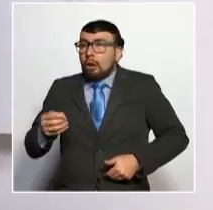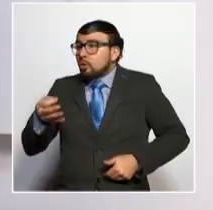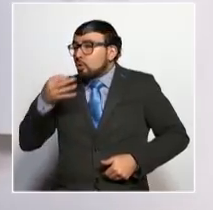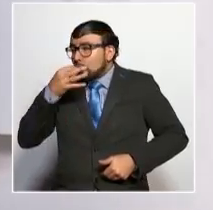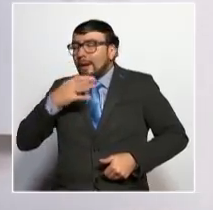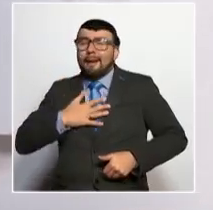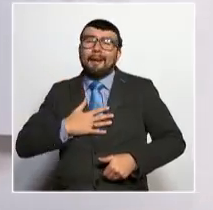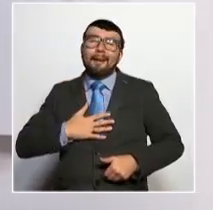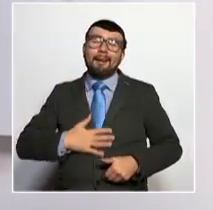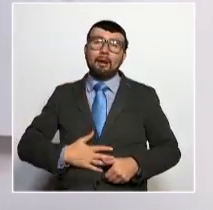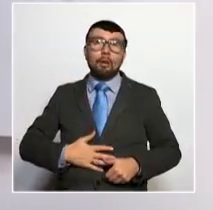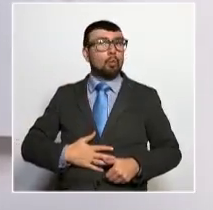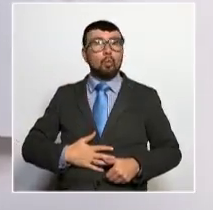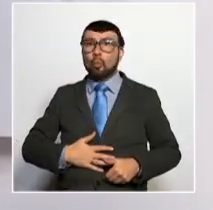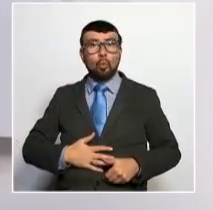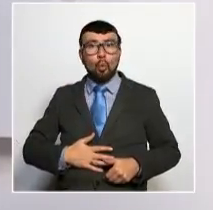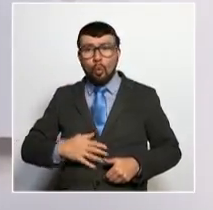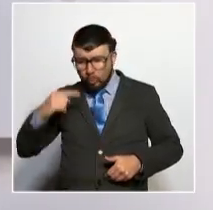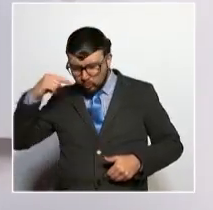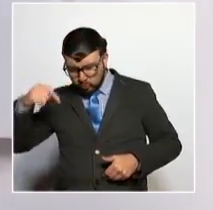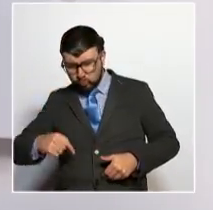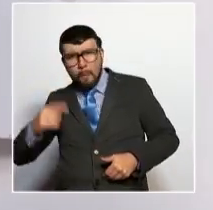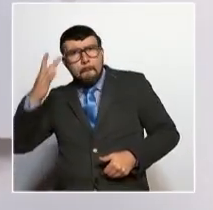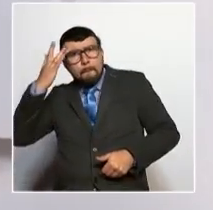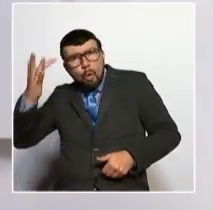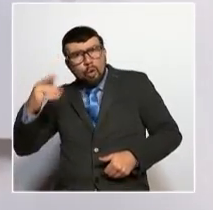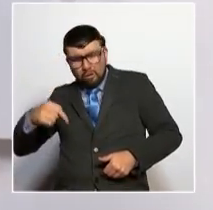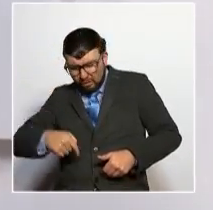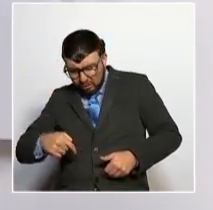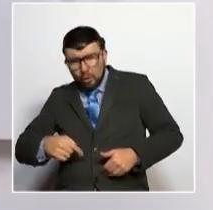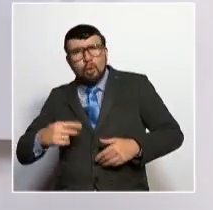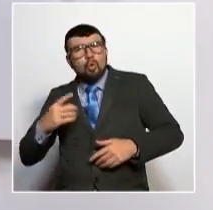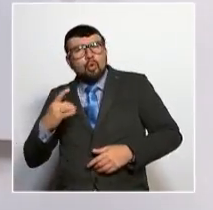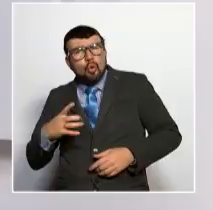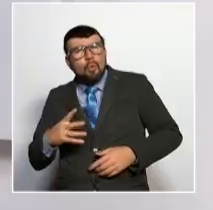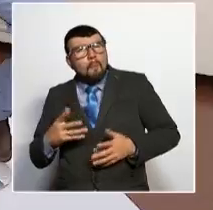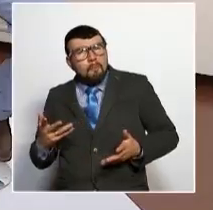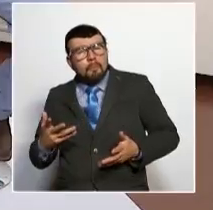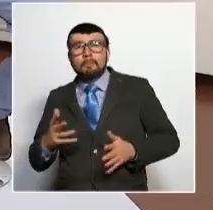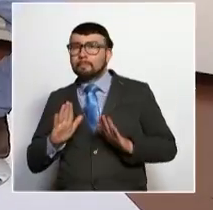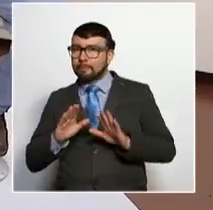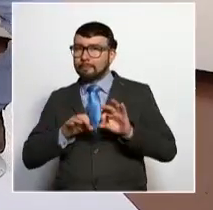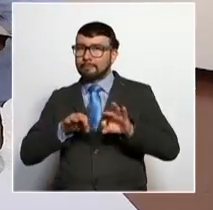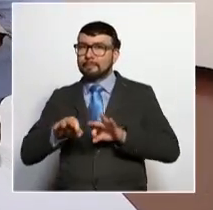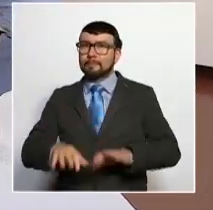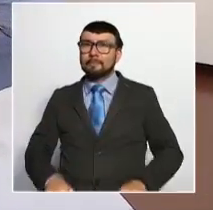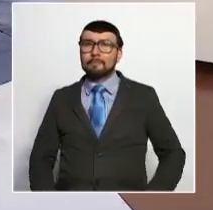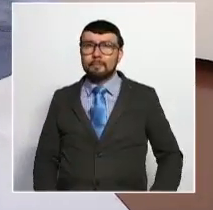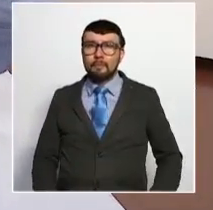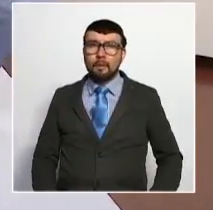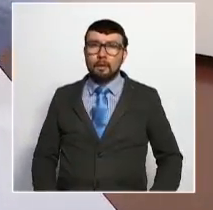dolor, es que hay que investigar de dónde viene ese dolor. Ya regresamos.